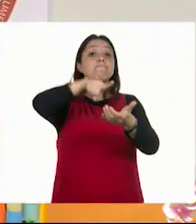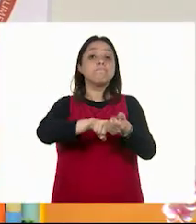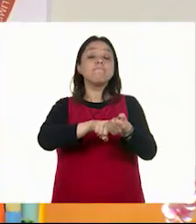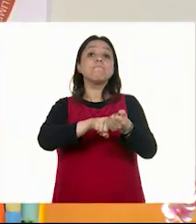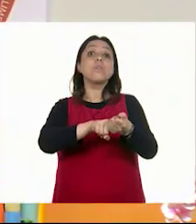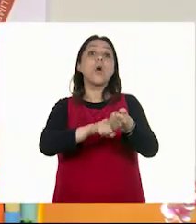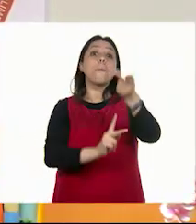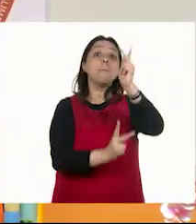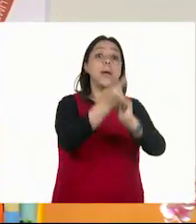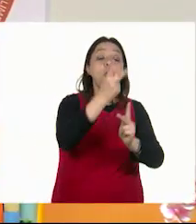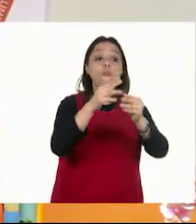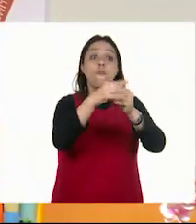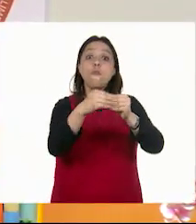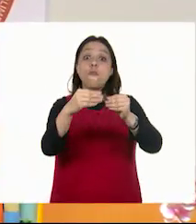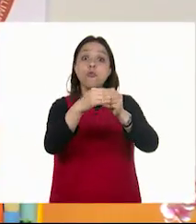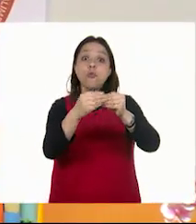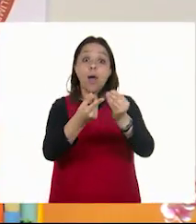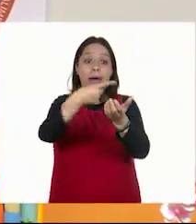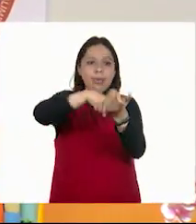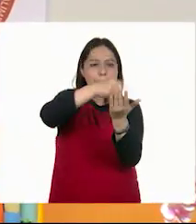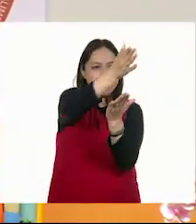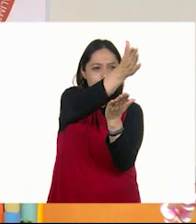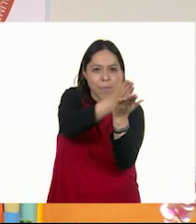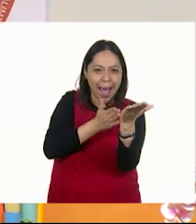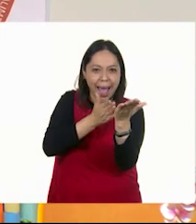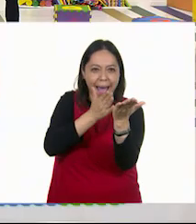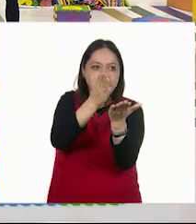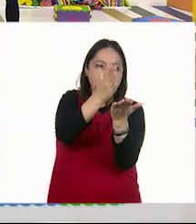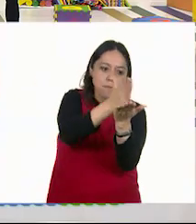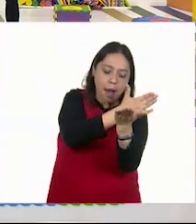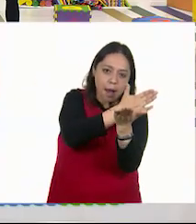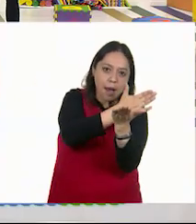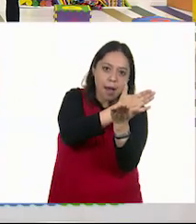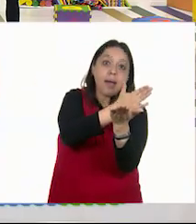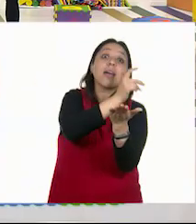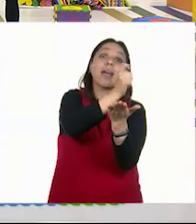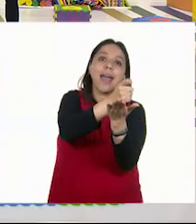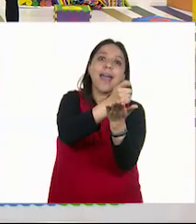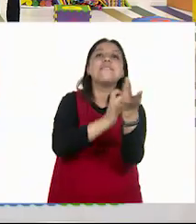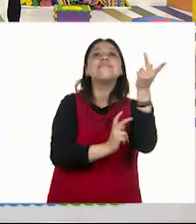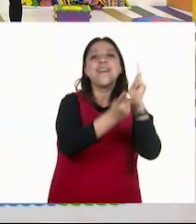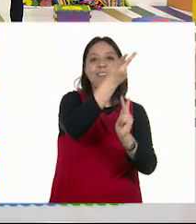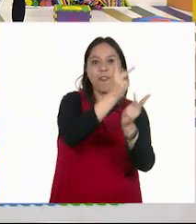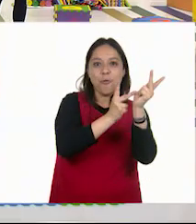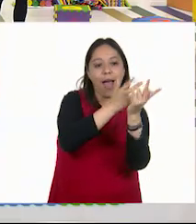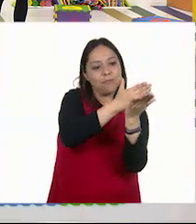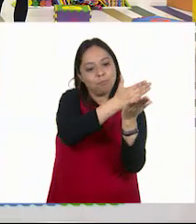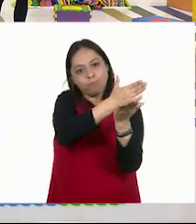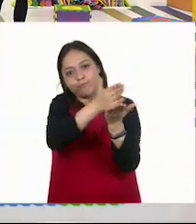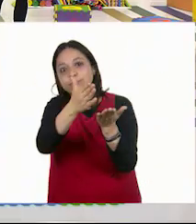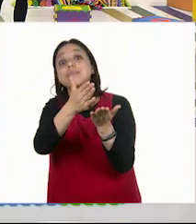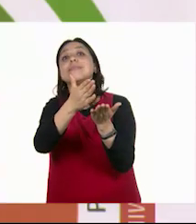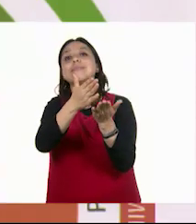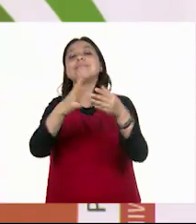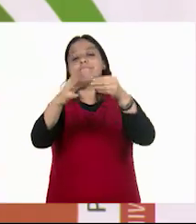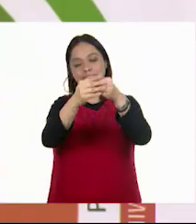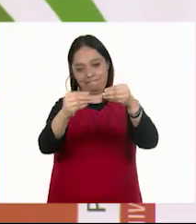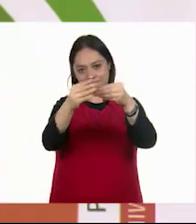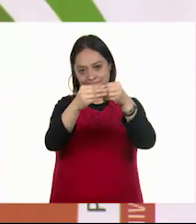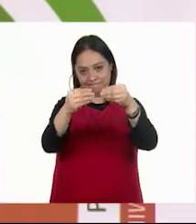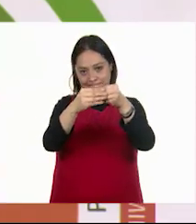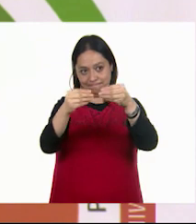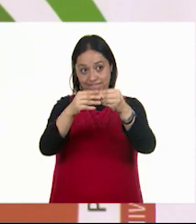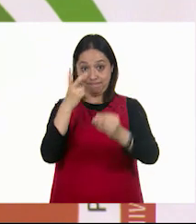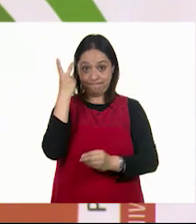dos apartados, porque de este lado son las verduras y de este lado las frutas.